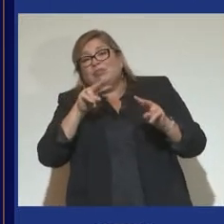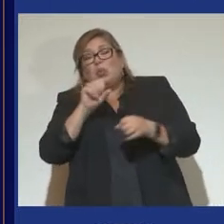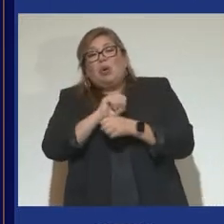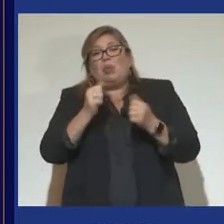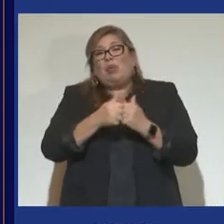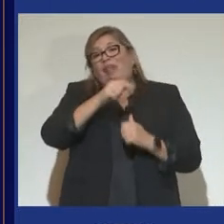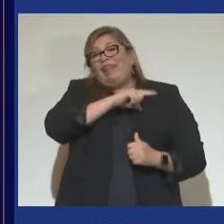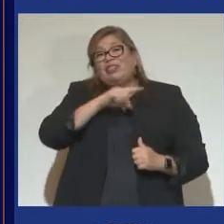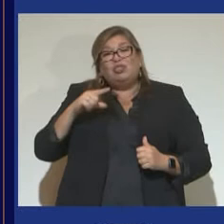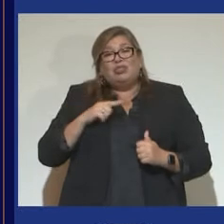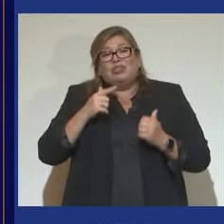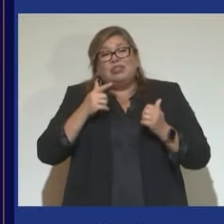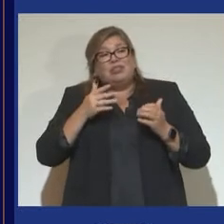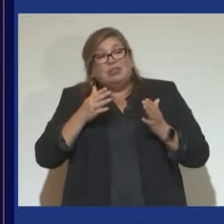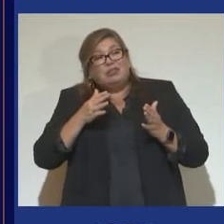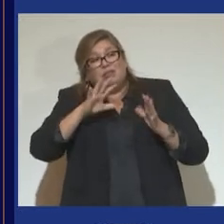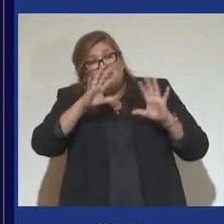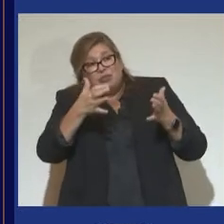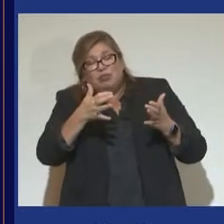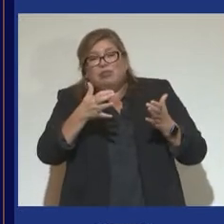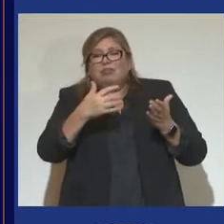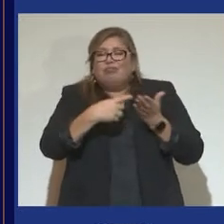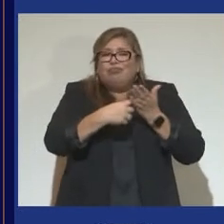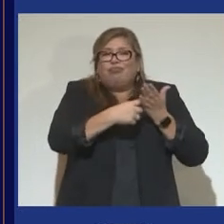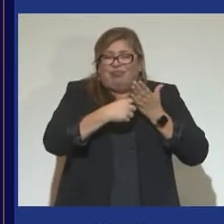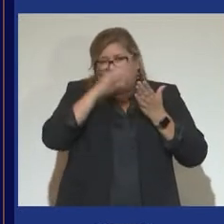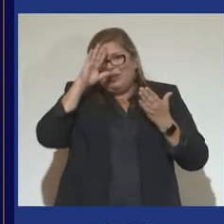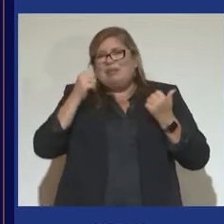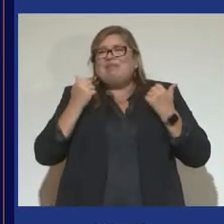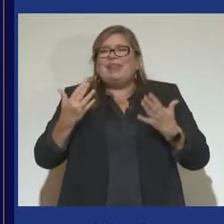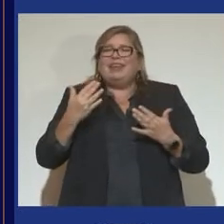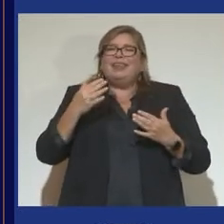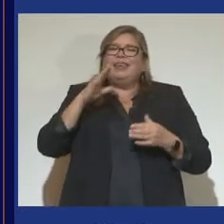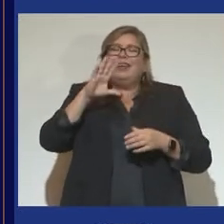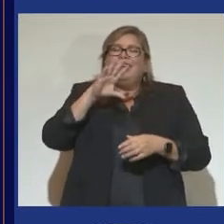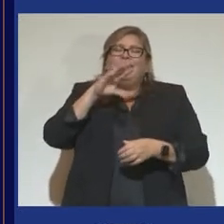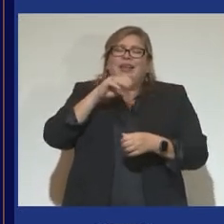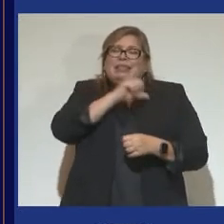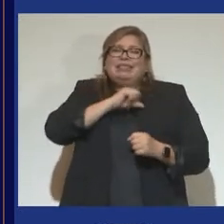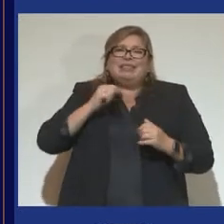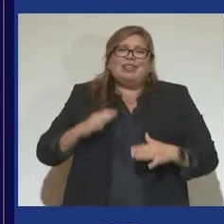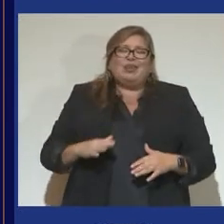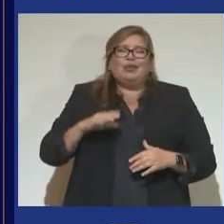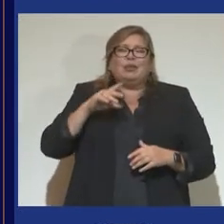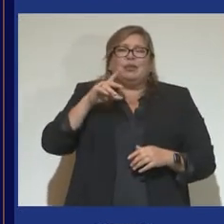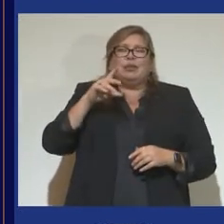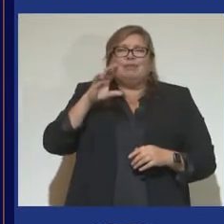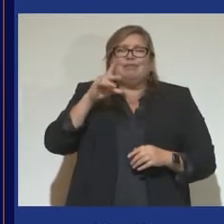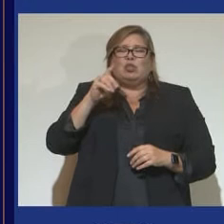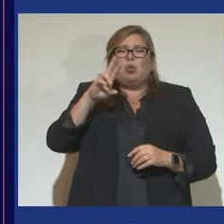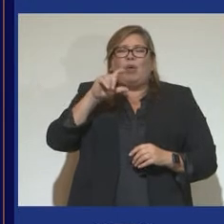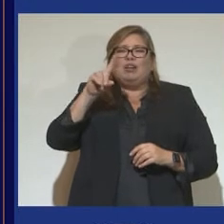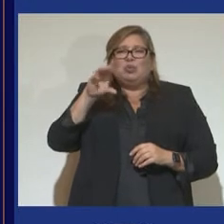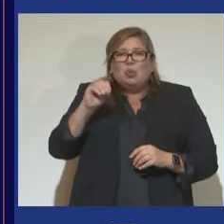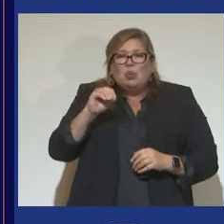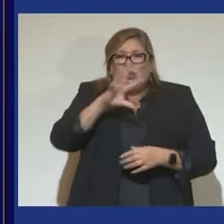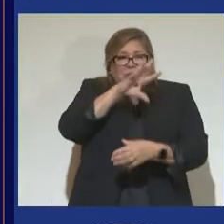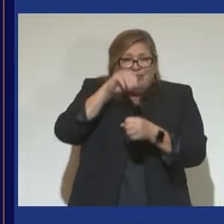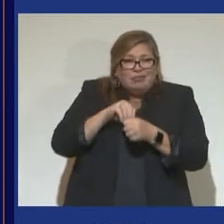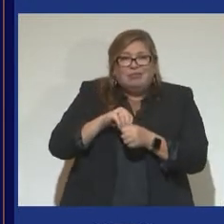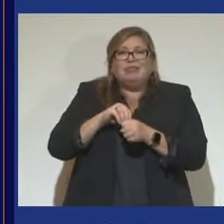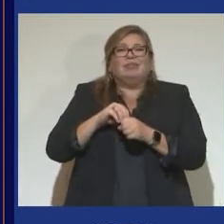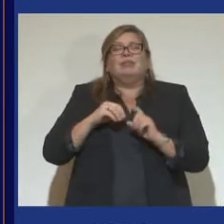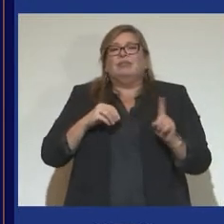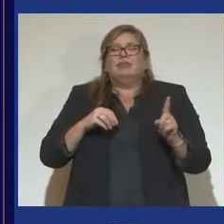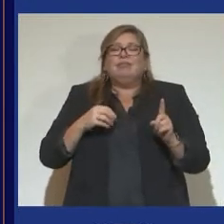legislatura yo espero que pronto tendremos esas discusiones y hay increíble las personas como el senador brazo y otros la